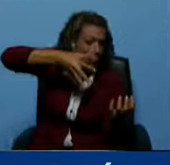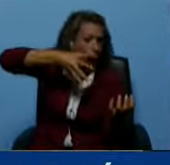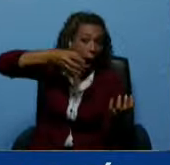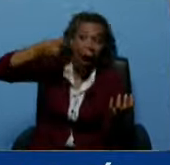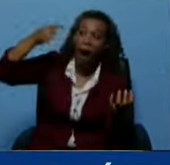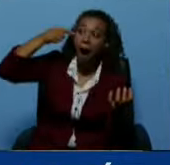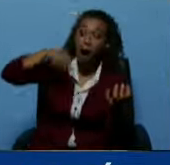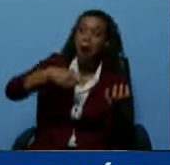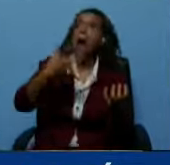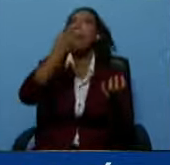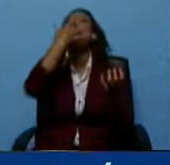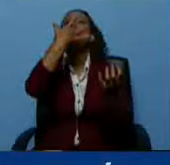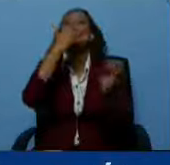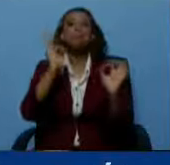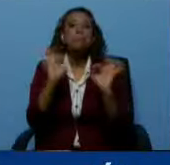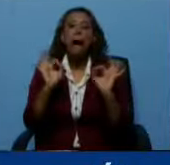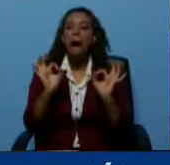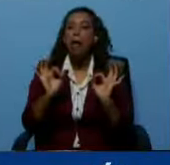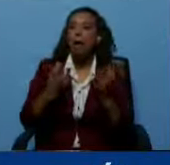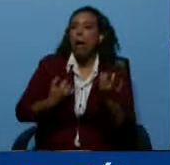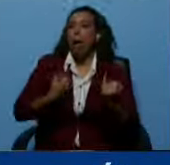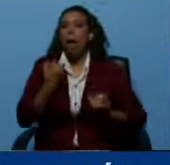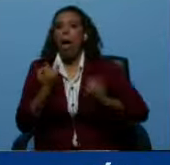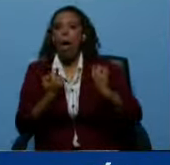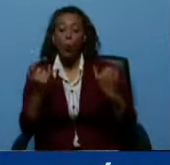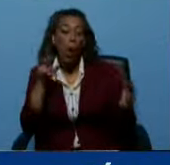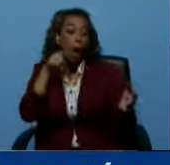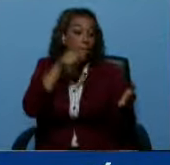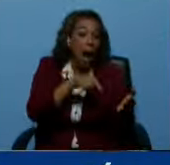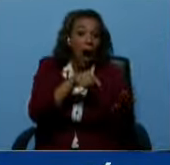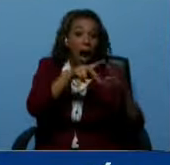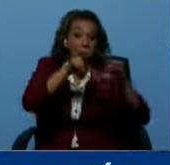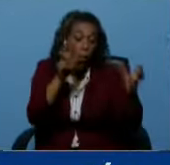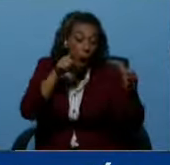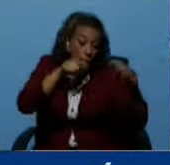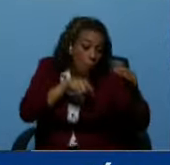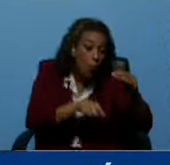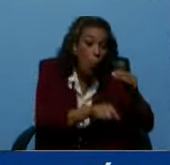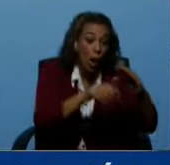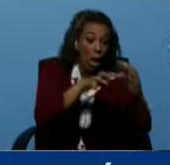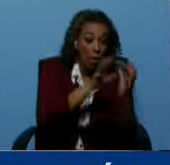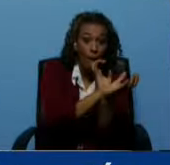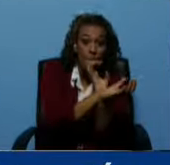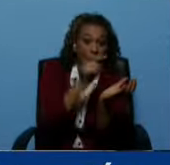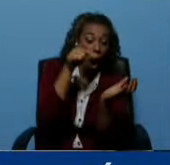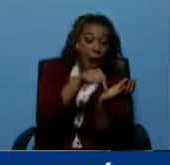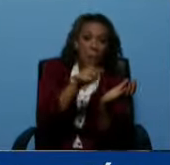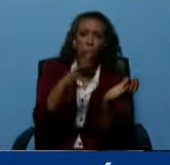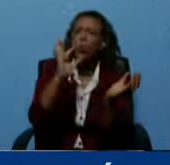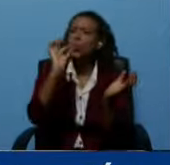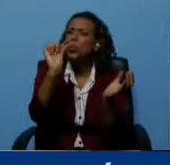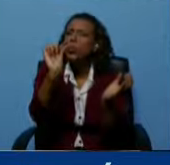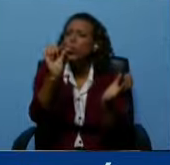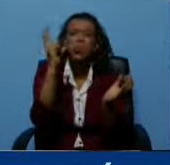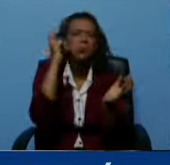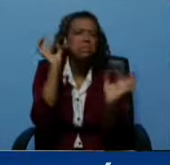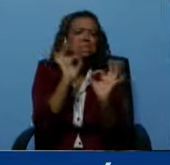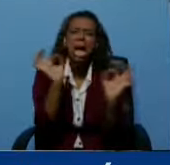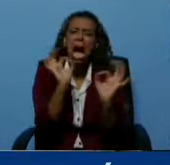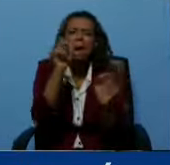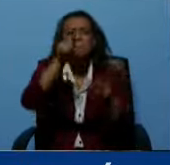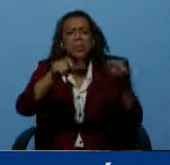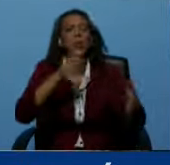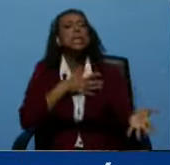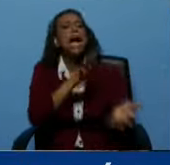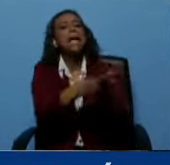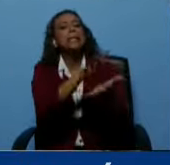enciende, pues realmente no genera ningún sonido. Cuando lo colocamos en la cavidad bucal, el sonido es mínimo. Y eso nos ayuda a que el paciente